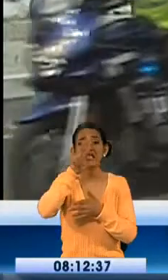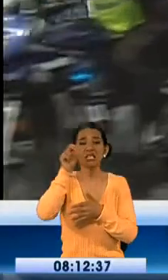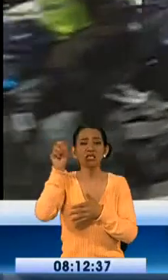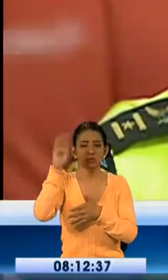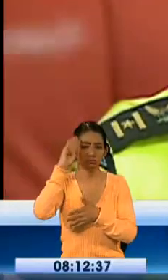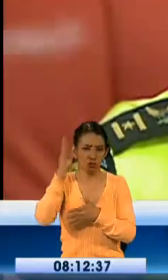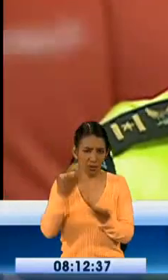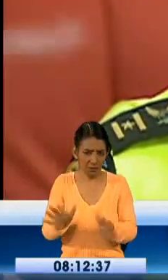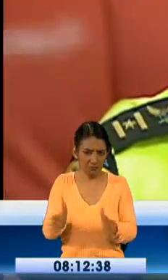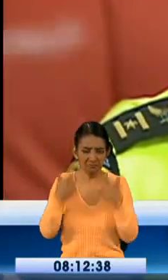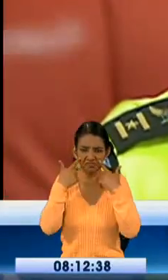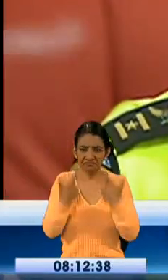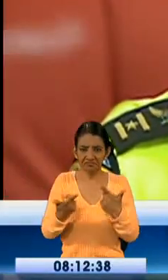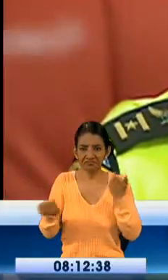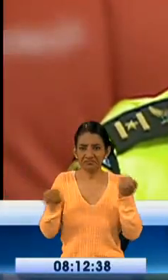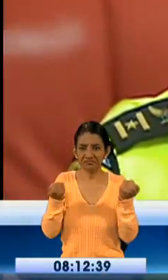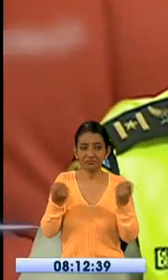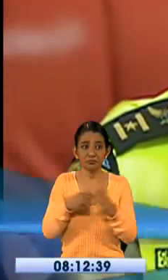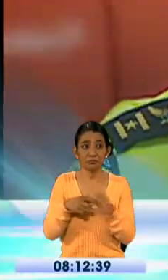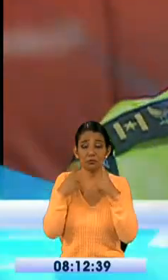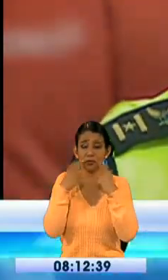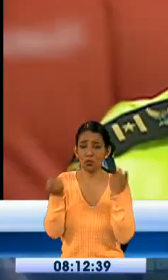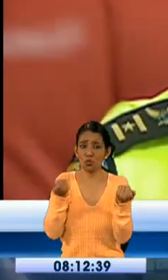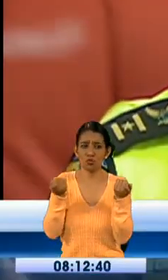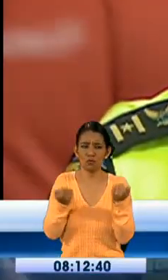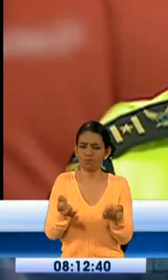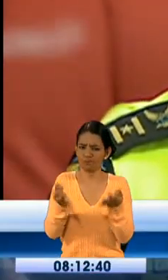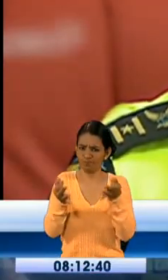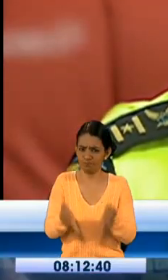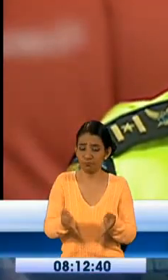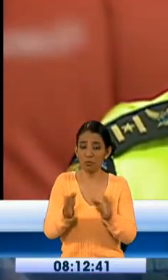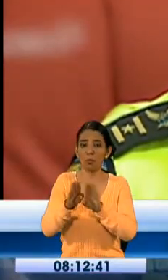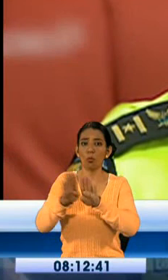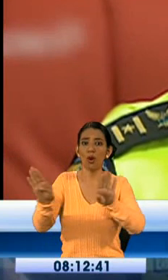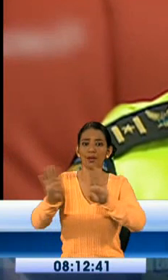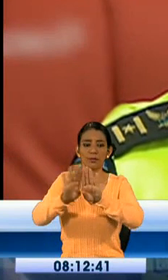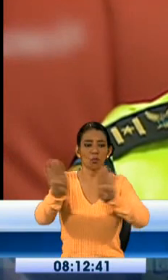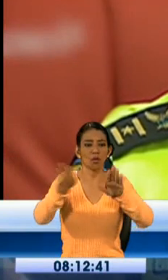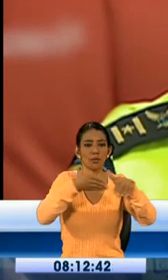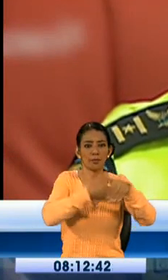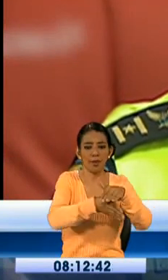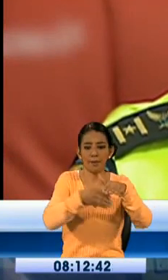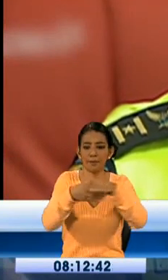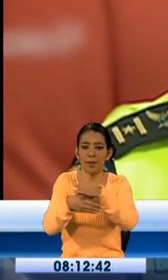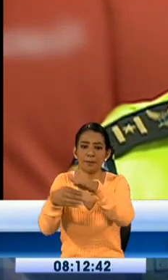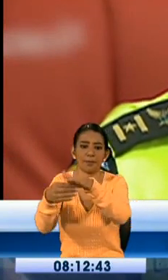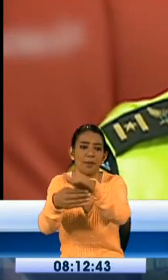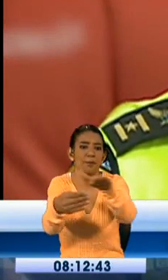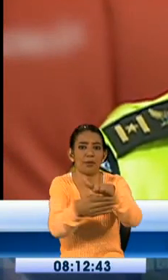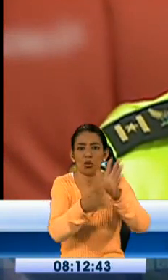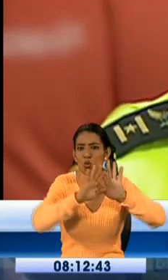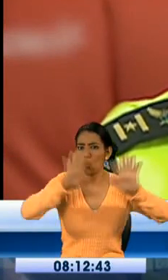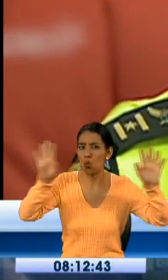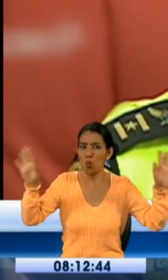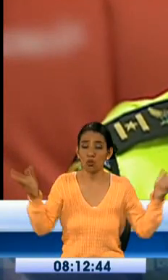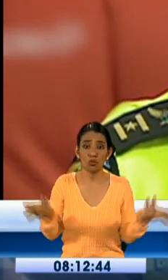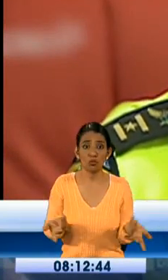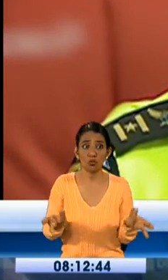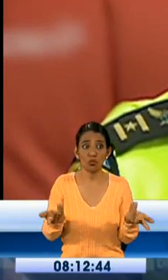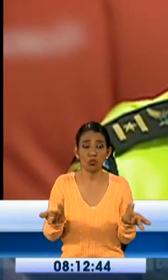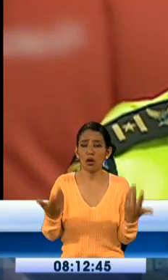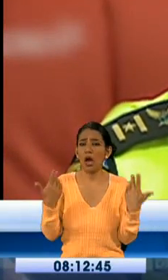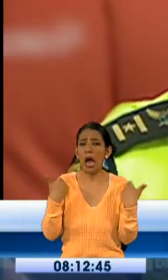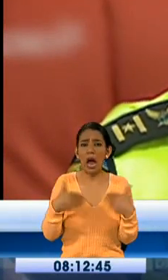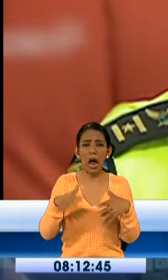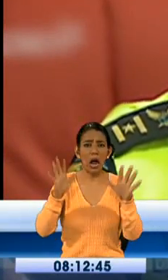efectivos. El control va a ser estricto en todas las puertas de acceso. No vamos a permitir el ingreso de ningún objeto